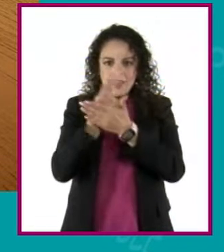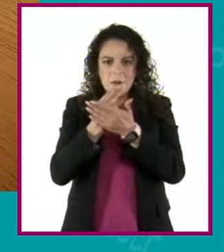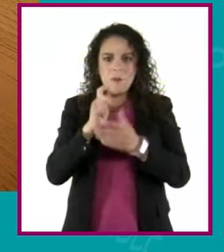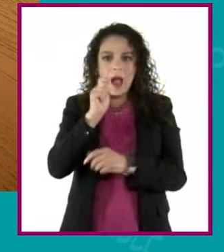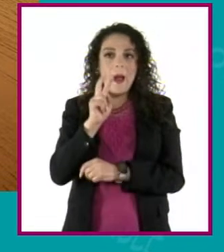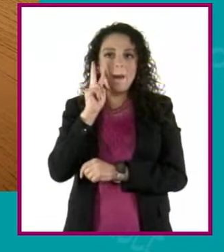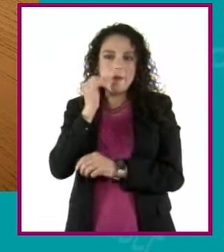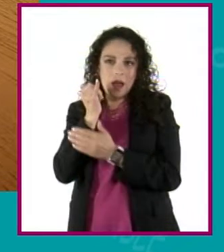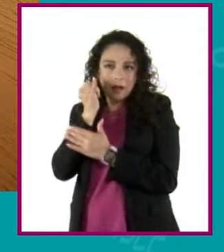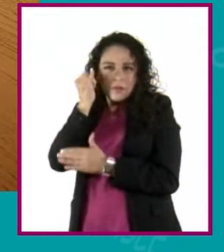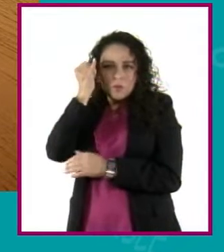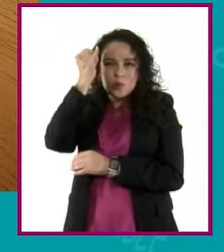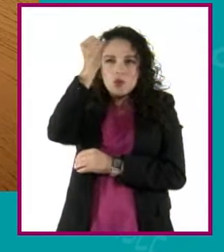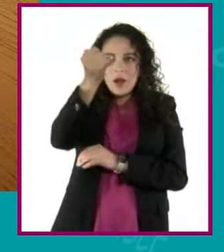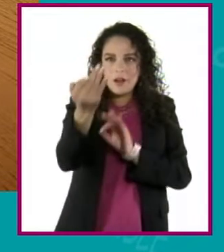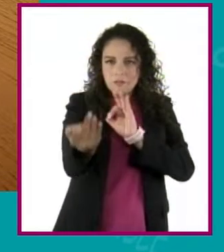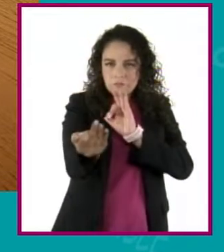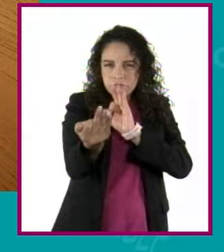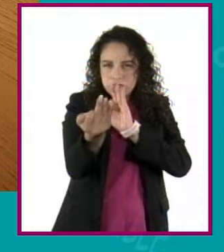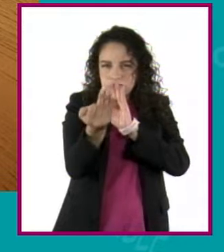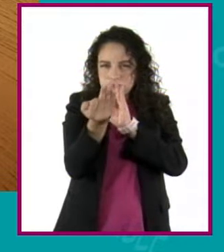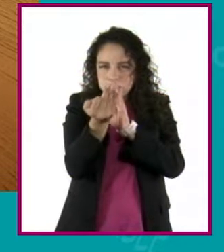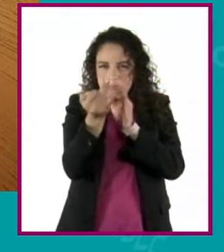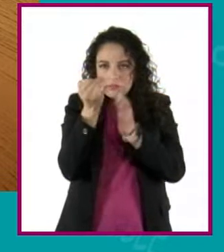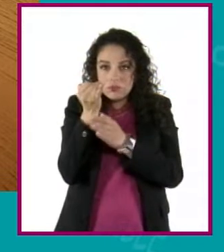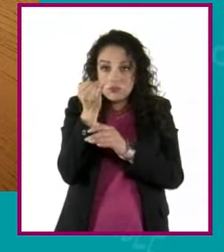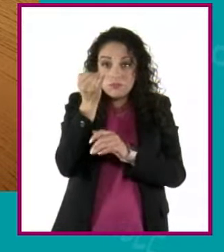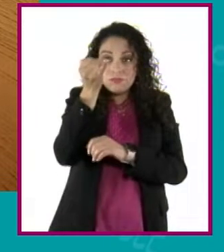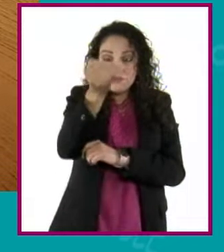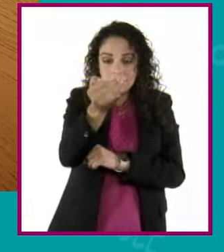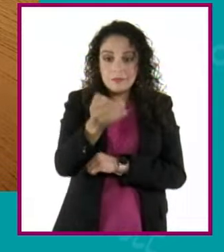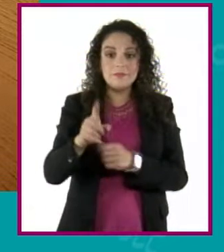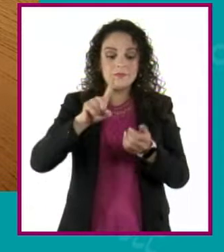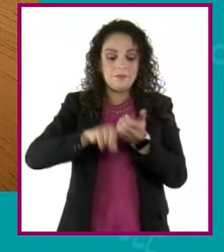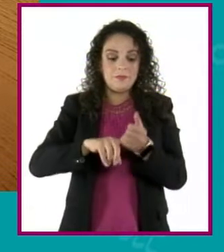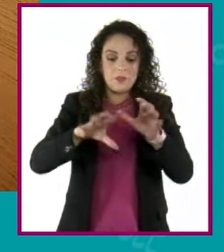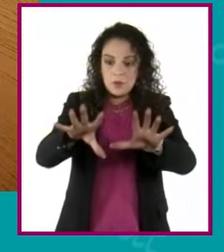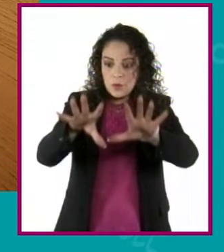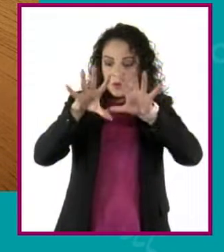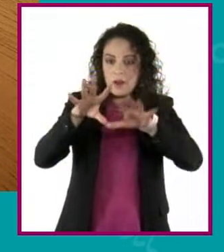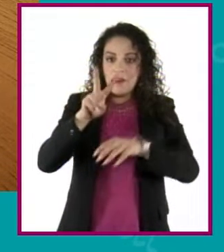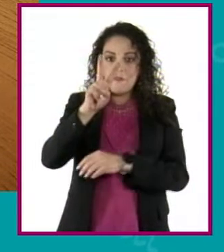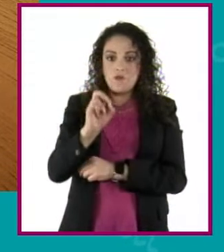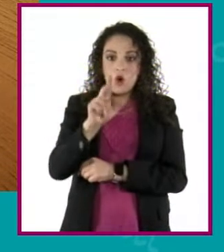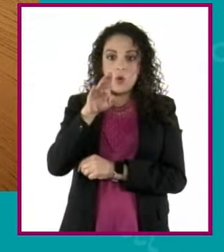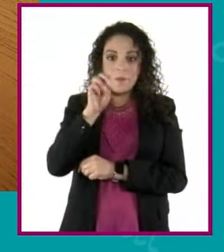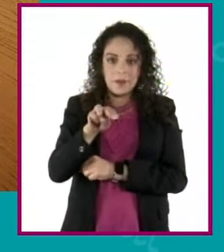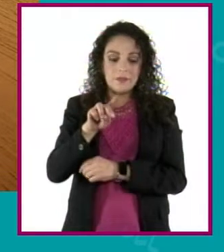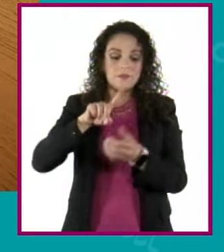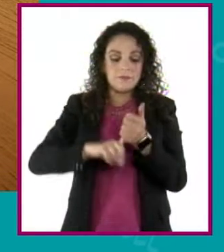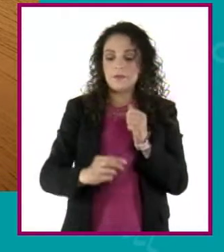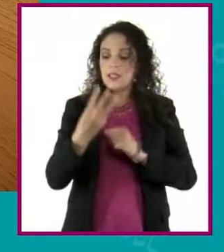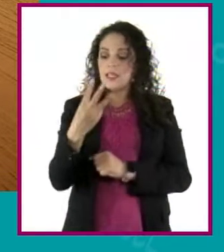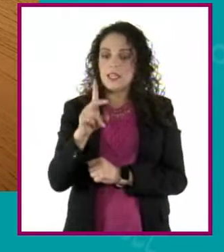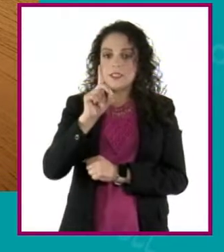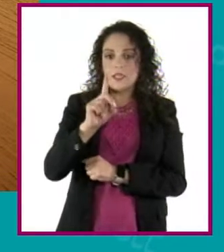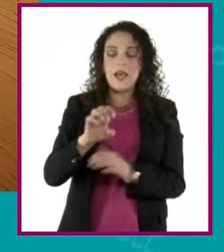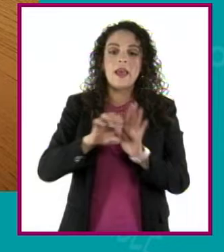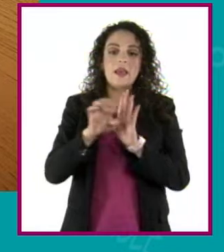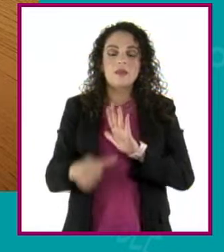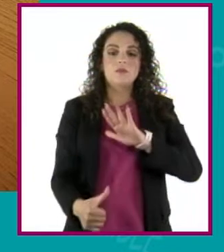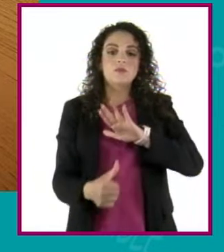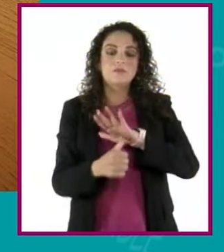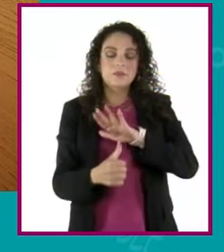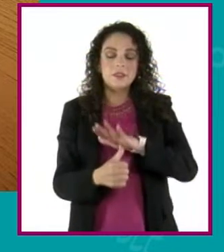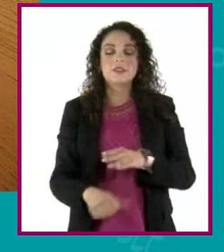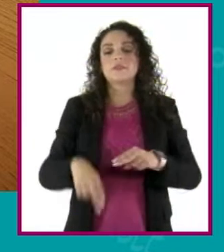lejanía y profundidad y por tanto de volumen. Esto nos permite plasmar objetos tridimensionales como sillas, mesas y edificios